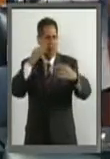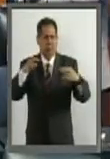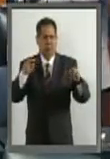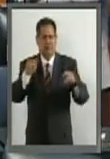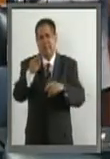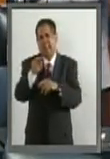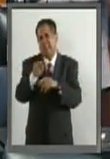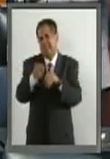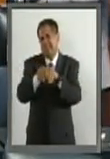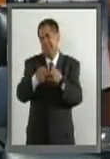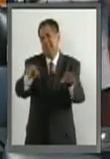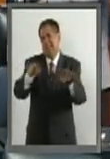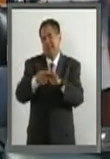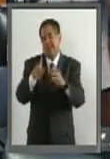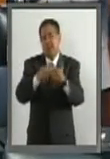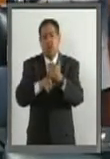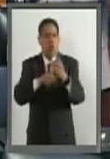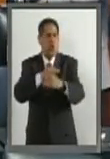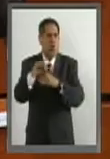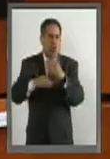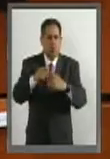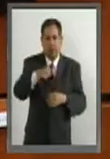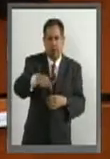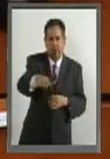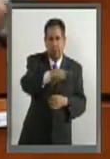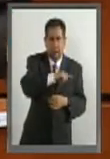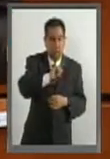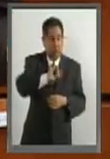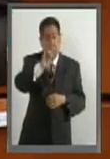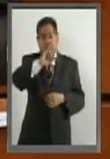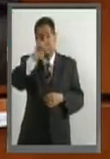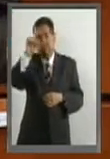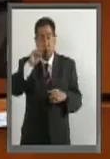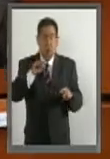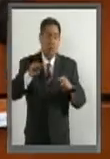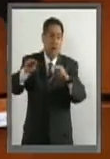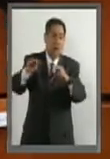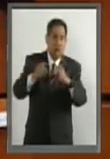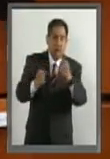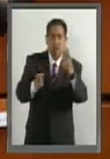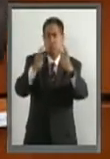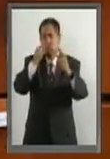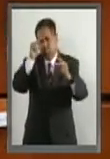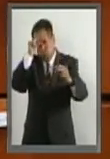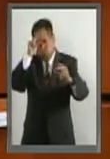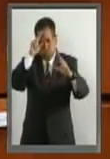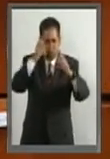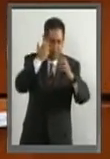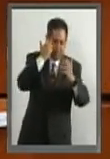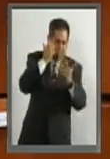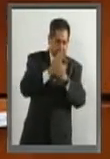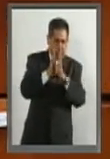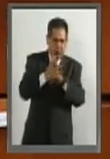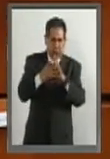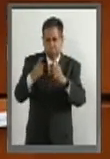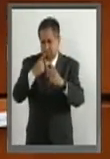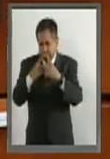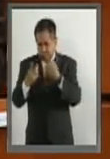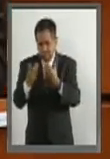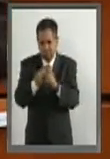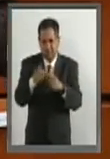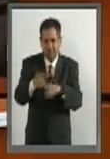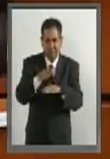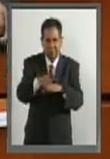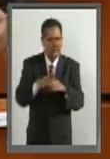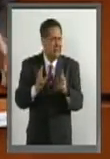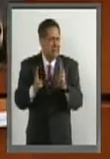que pusieron ahí a todos sus estrellas y algunos intelectuales afines para discutir el tema con